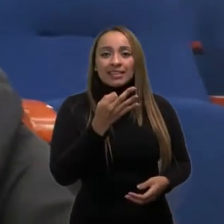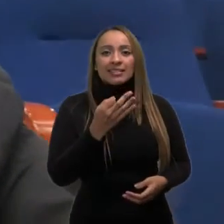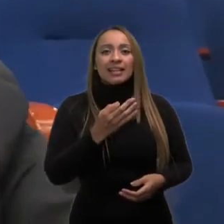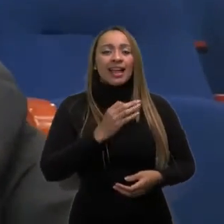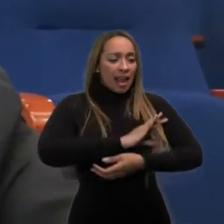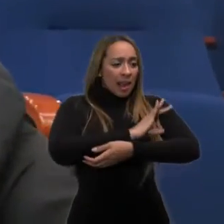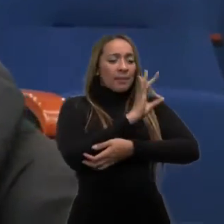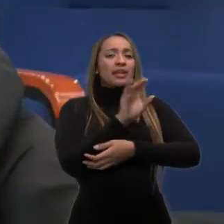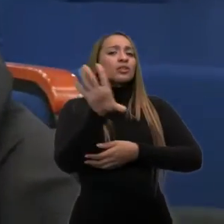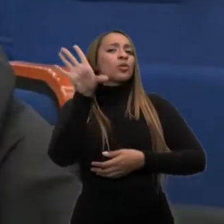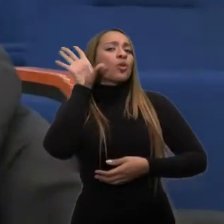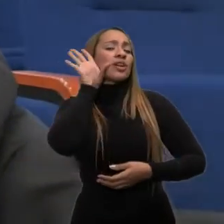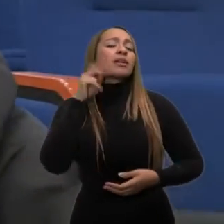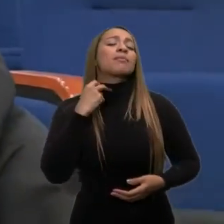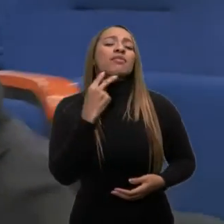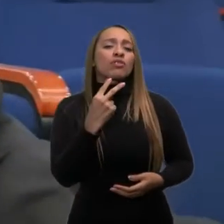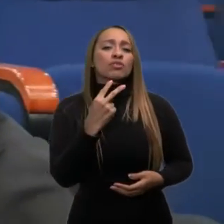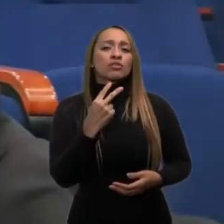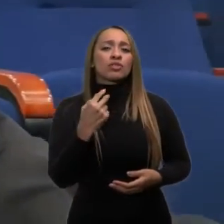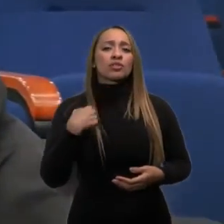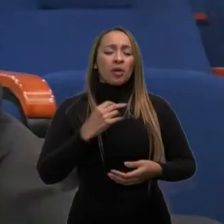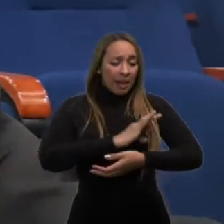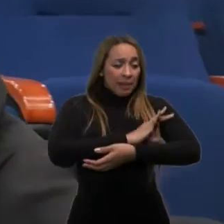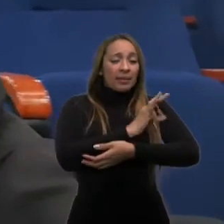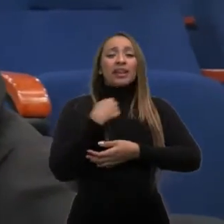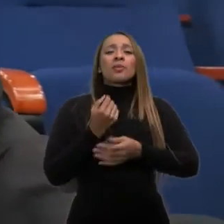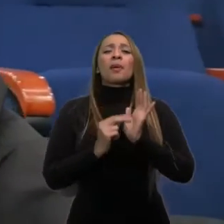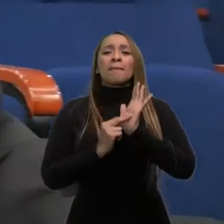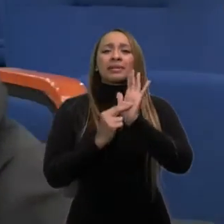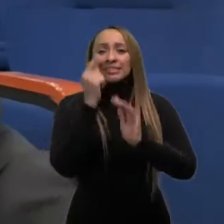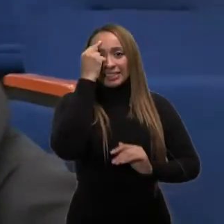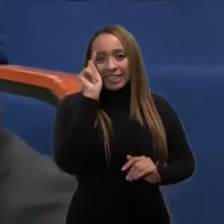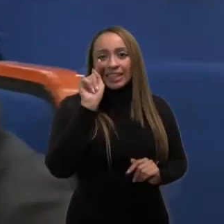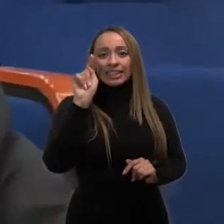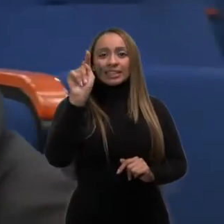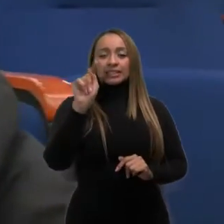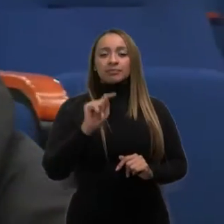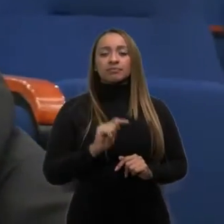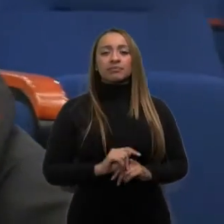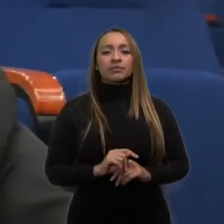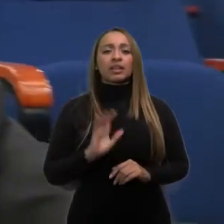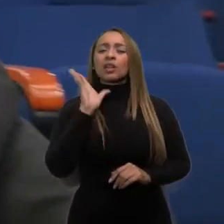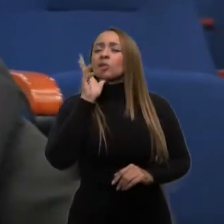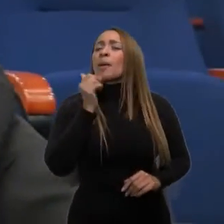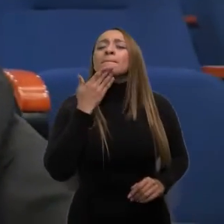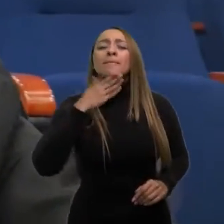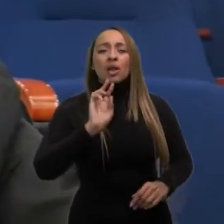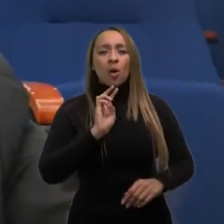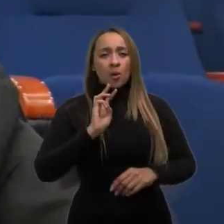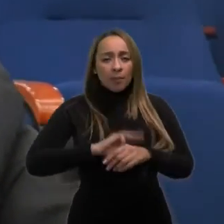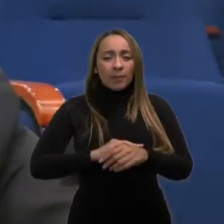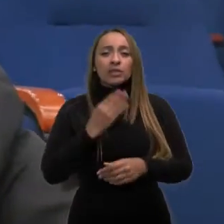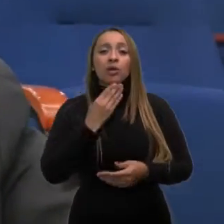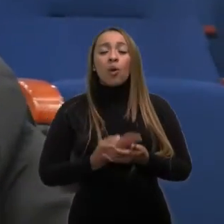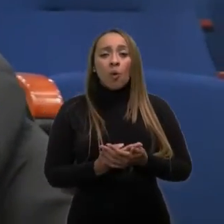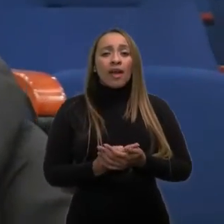oirás mi voz, de madrugada me presentaré ante ti. Mira, amiga, mira, amigo, no hay mejor momento para orar que cuando